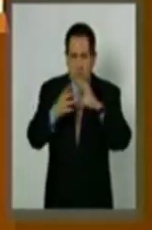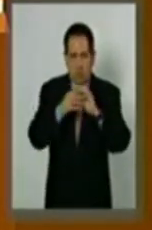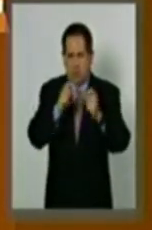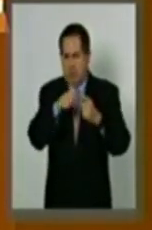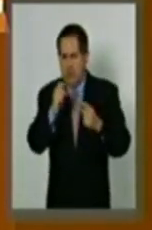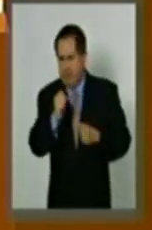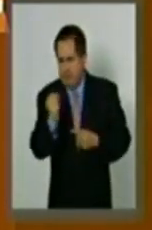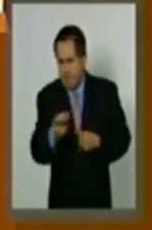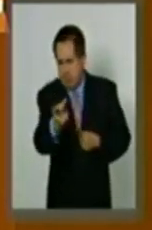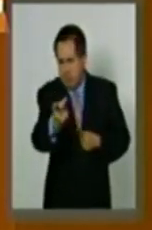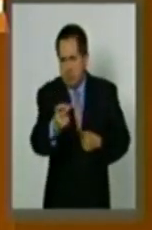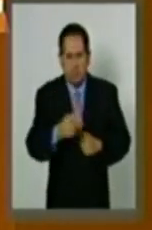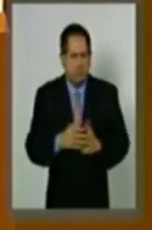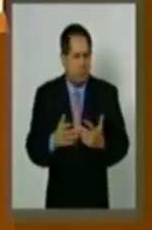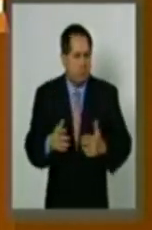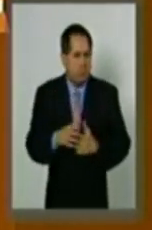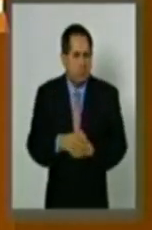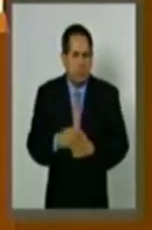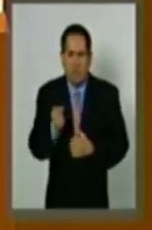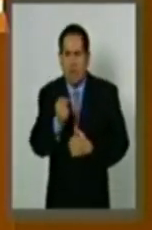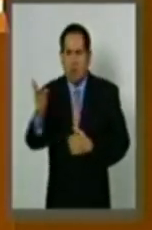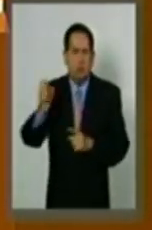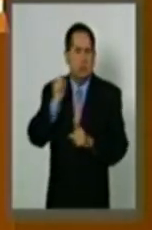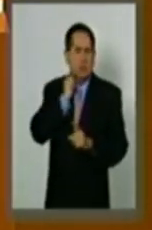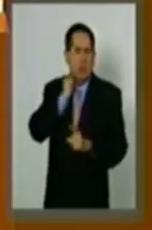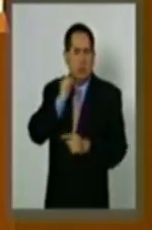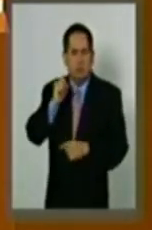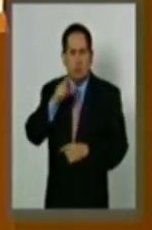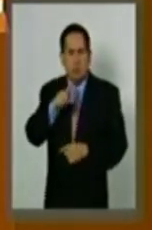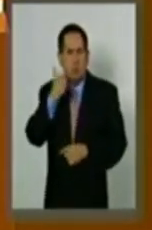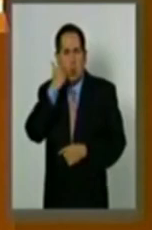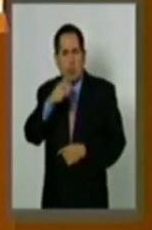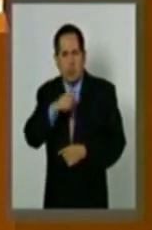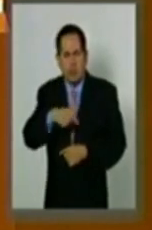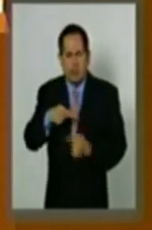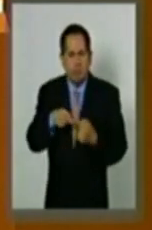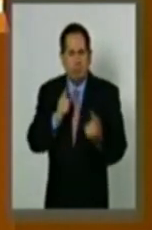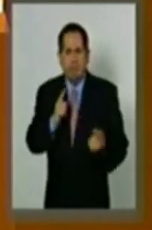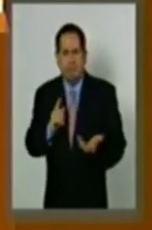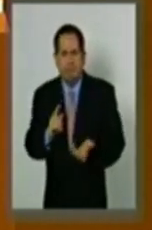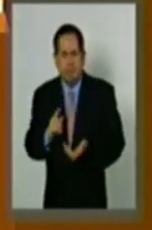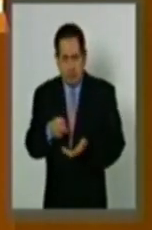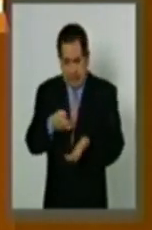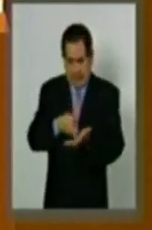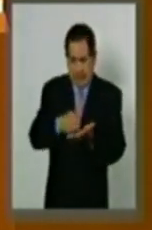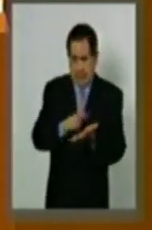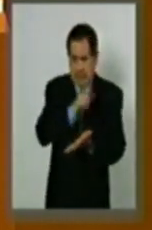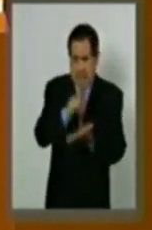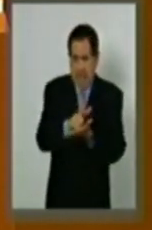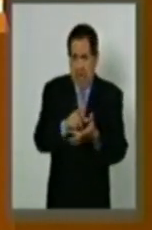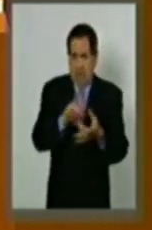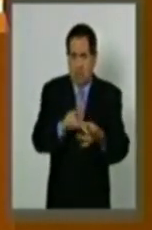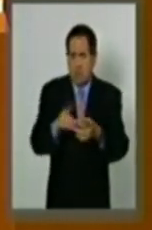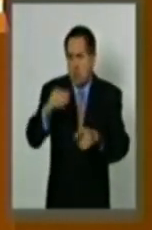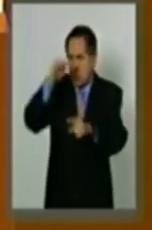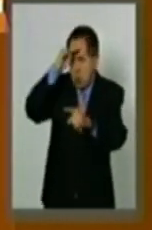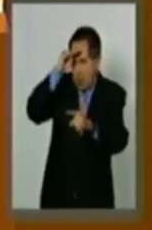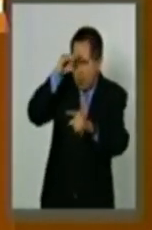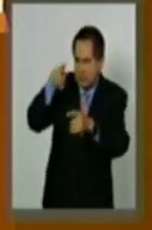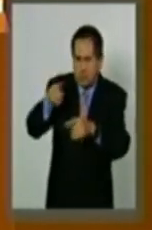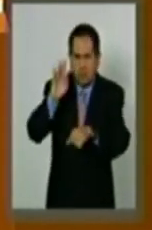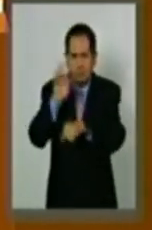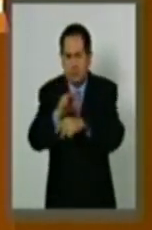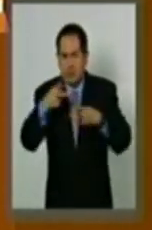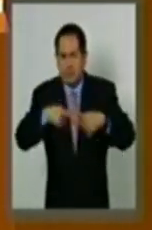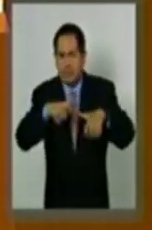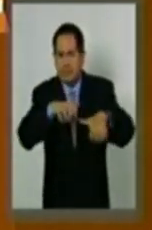pregunta. ¿Por qué hay senadores que se oponen a que esta ley que se debate en el Pleno y no piensan por los